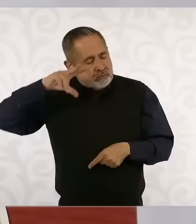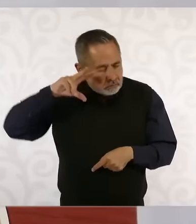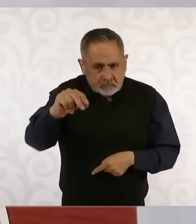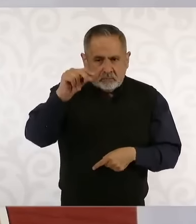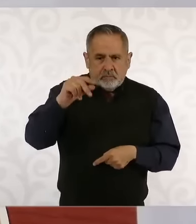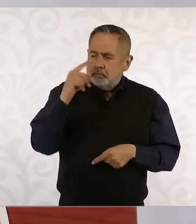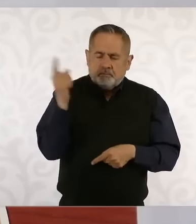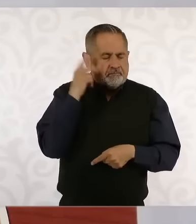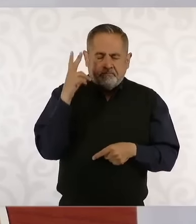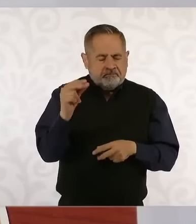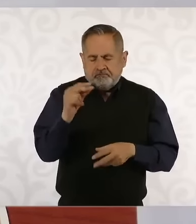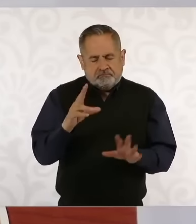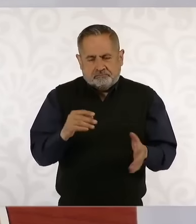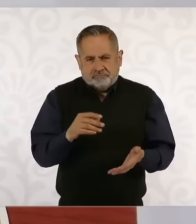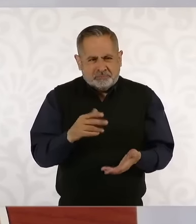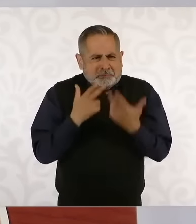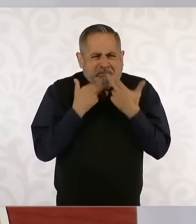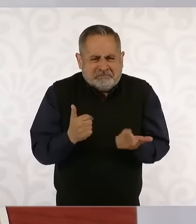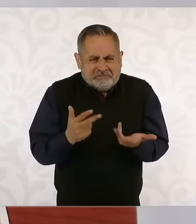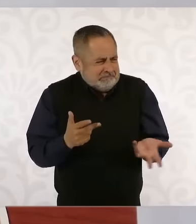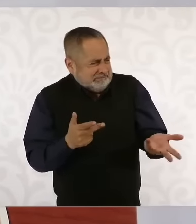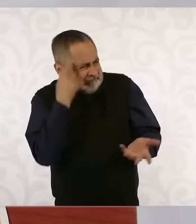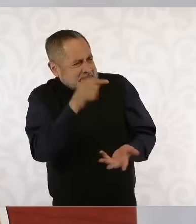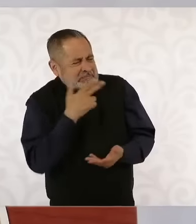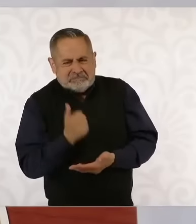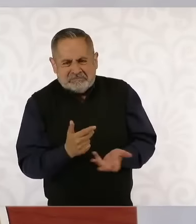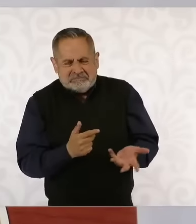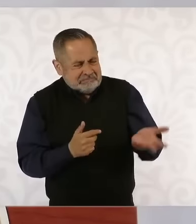Eso no ayuda nada.